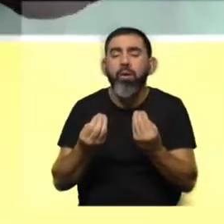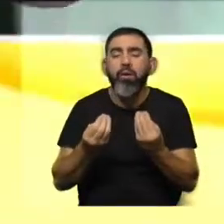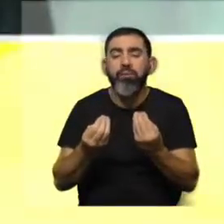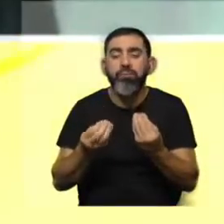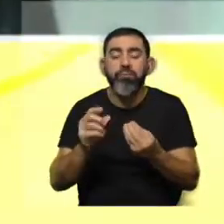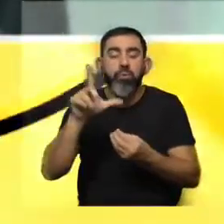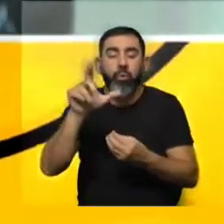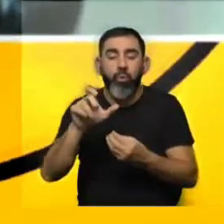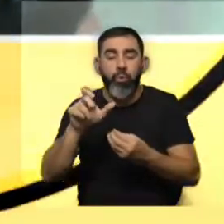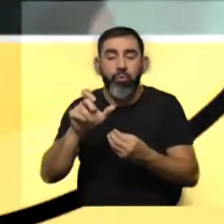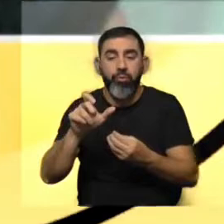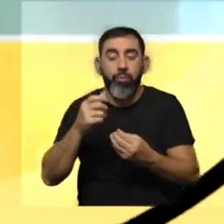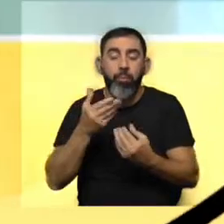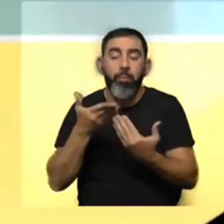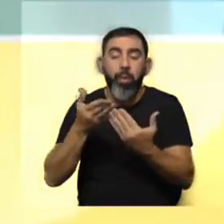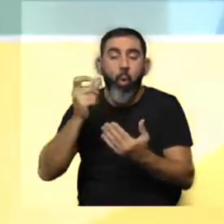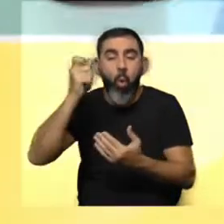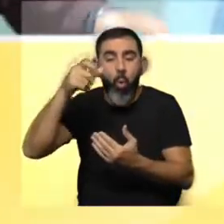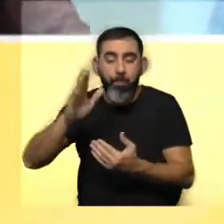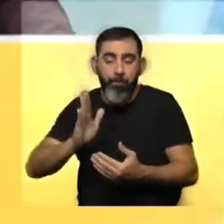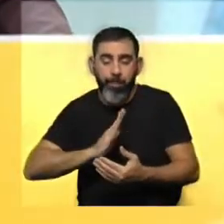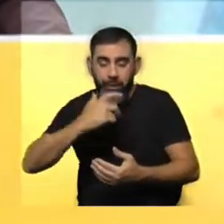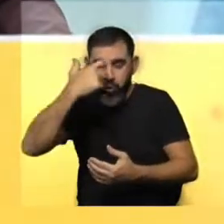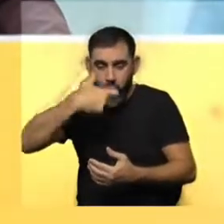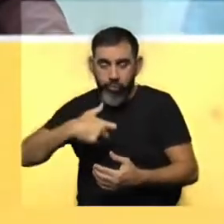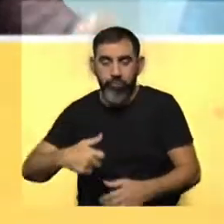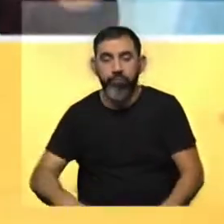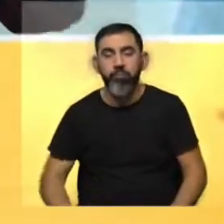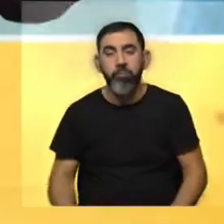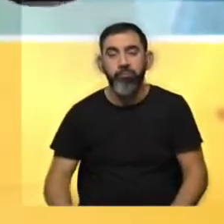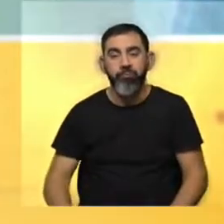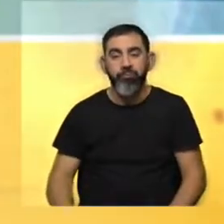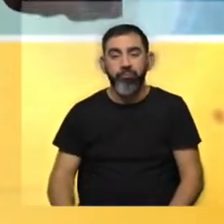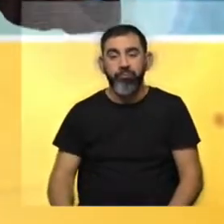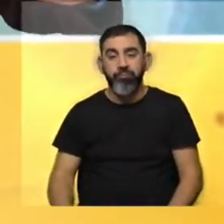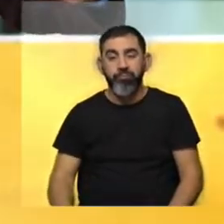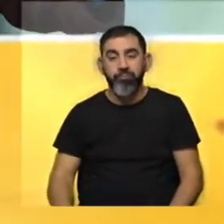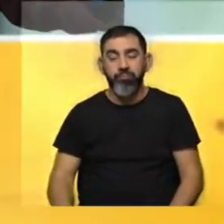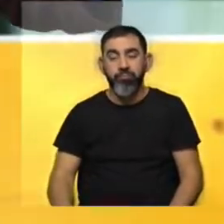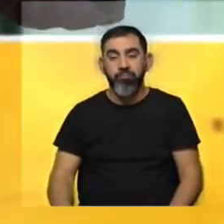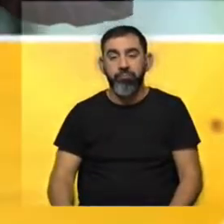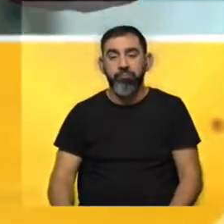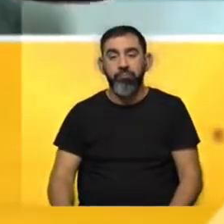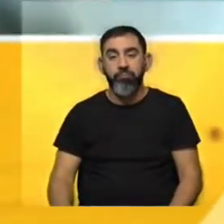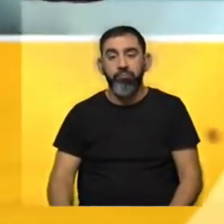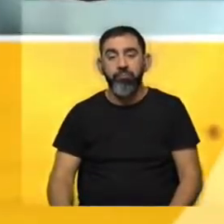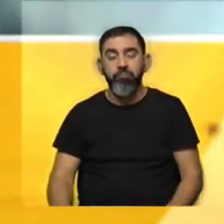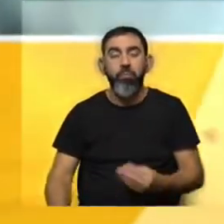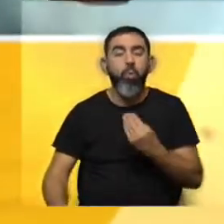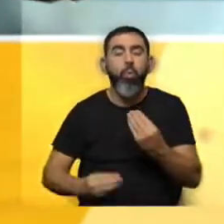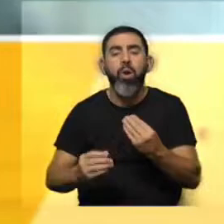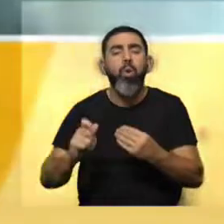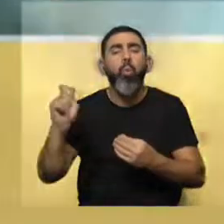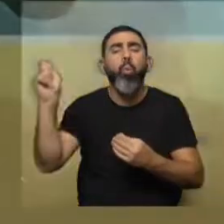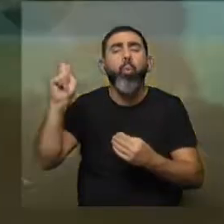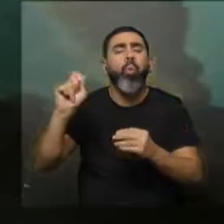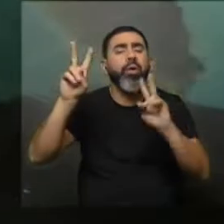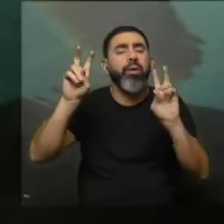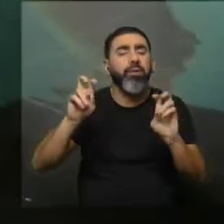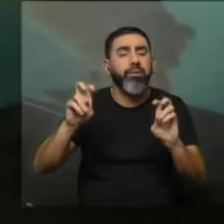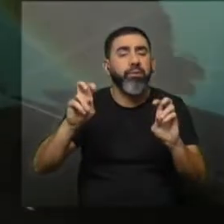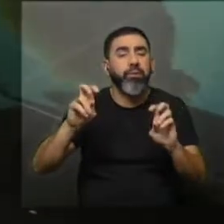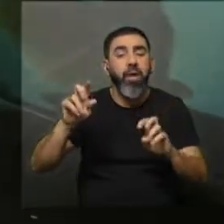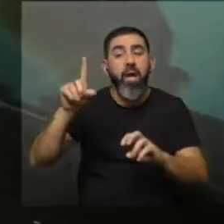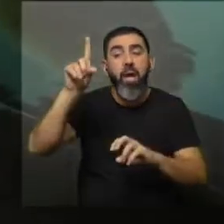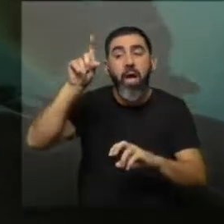obviamente que estoy pidiendo una opinión personal y que puede ser rebatida o no, pero ¿Cuál sería el paso urgente? Pensar en traer